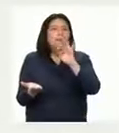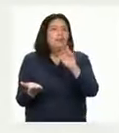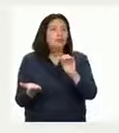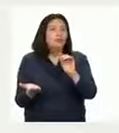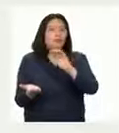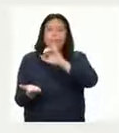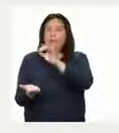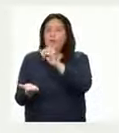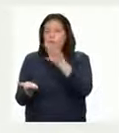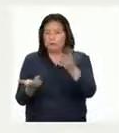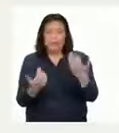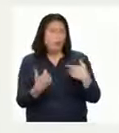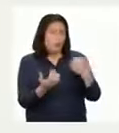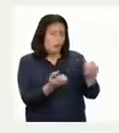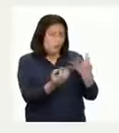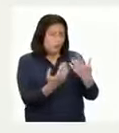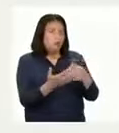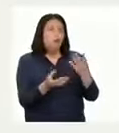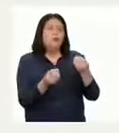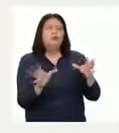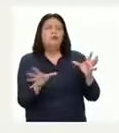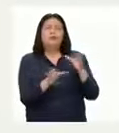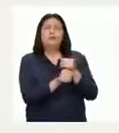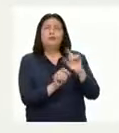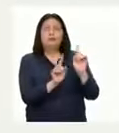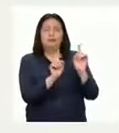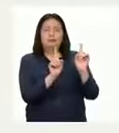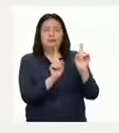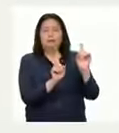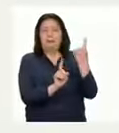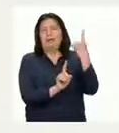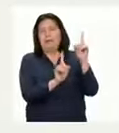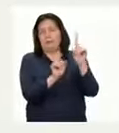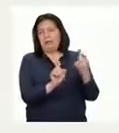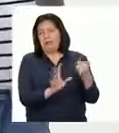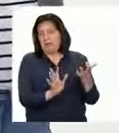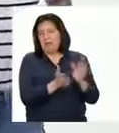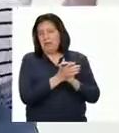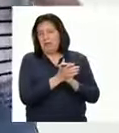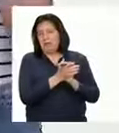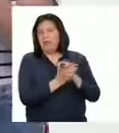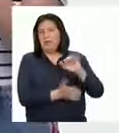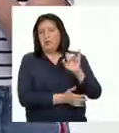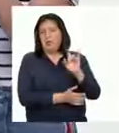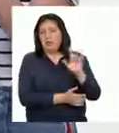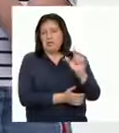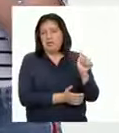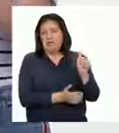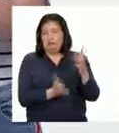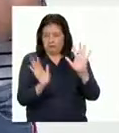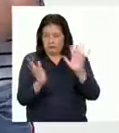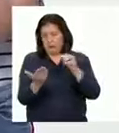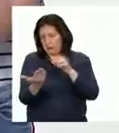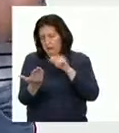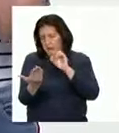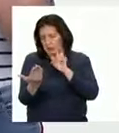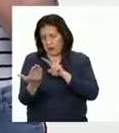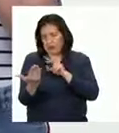Veamos. Cuéntanos cómo resumió la primera pregunta nuestra amiga Julia. A ver, y dice